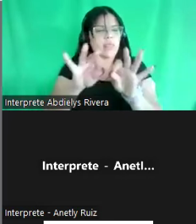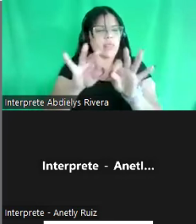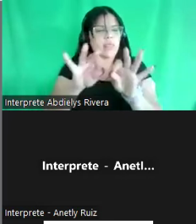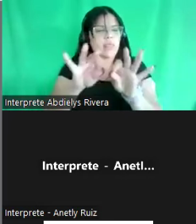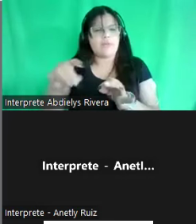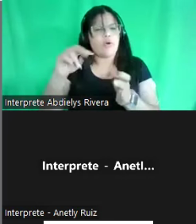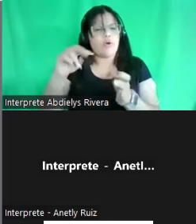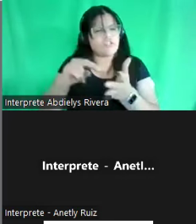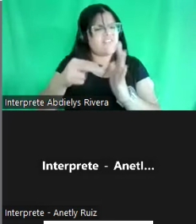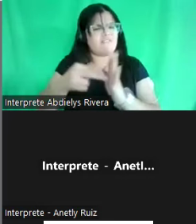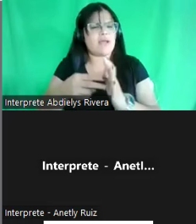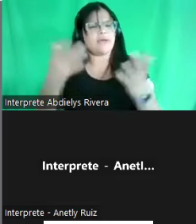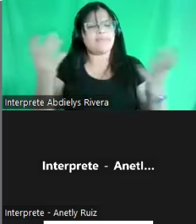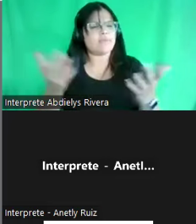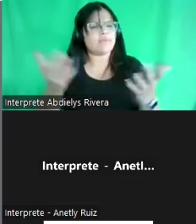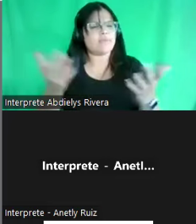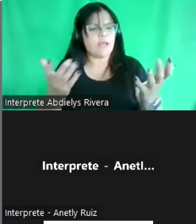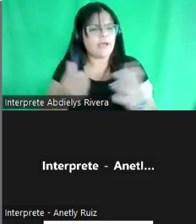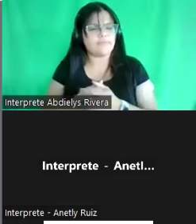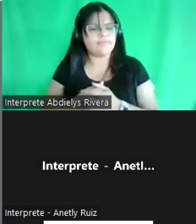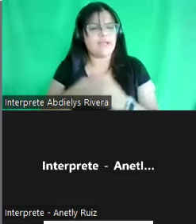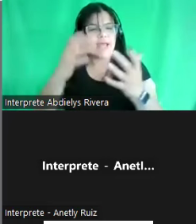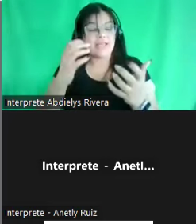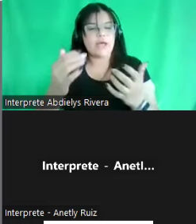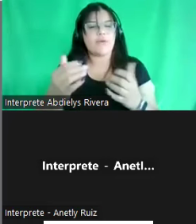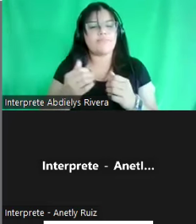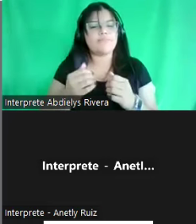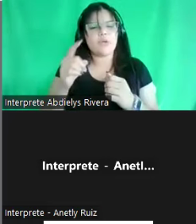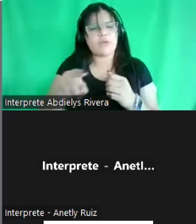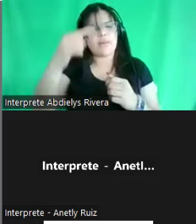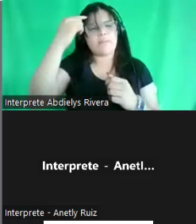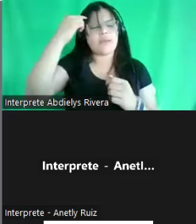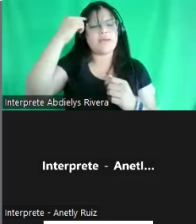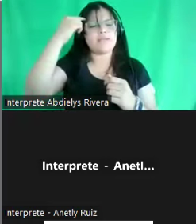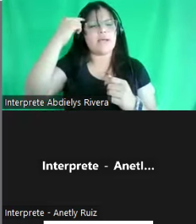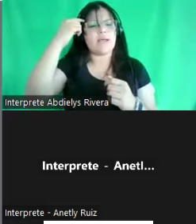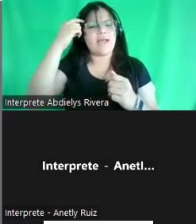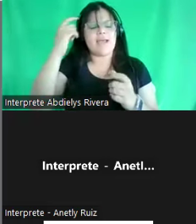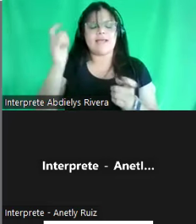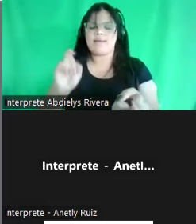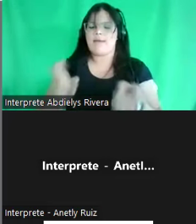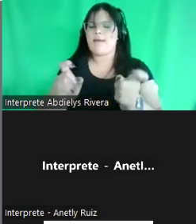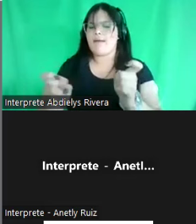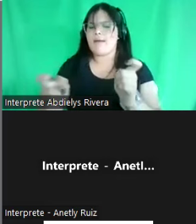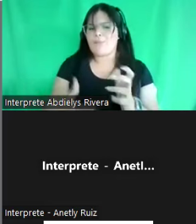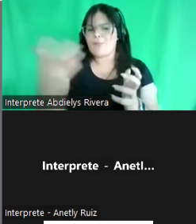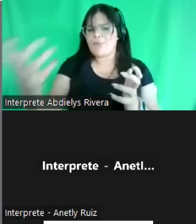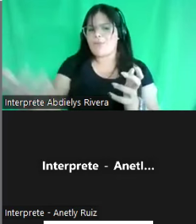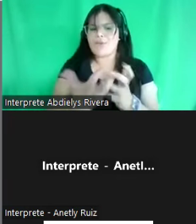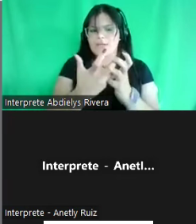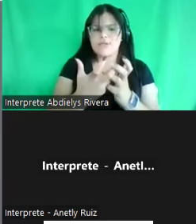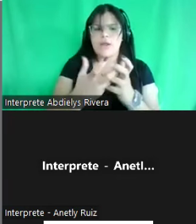qué es una persona discapacitada. Y quiero que se ponga en la mente el acomodo razonable de los pacientes. Una